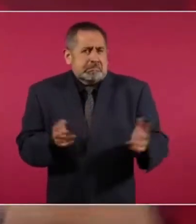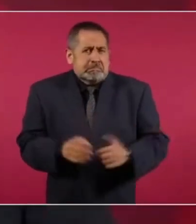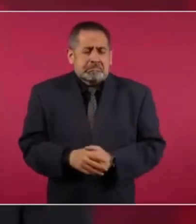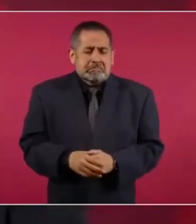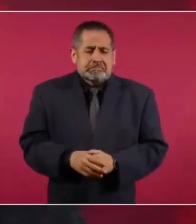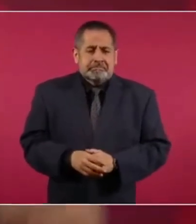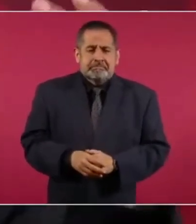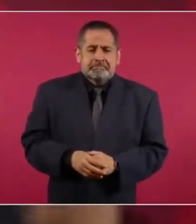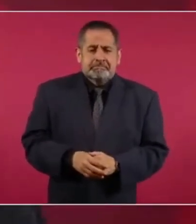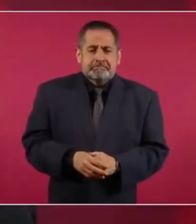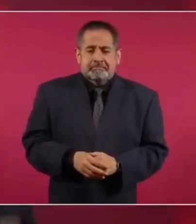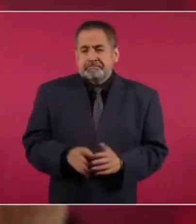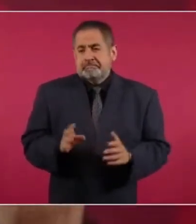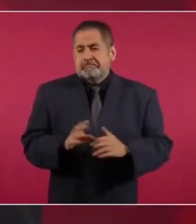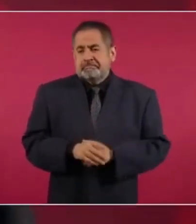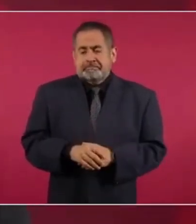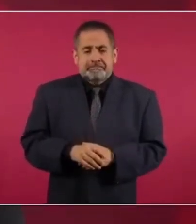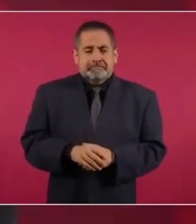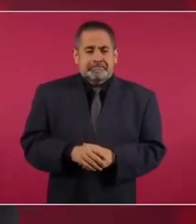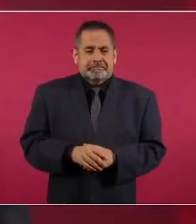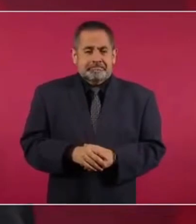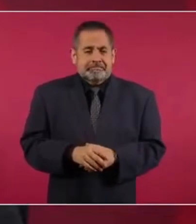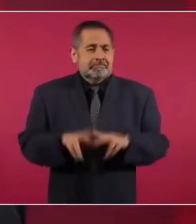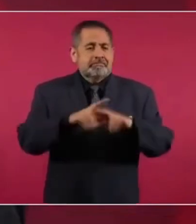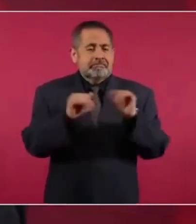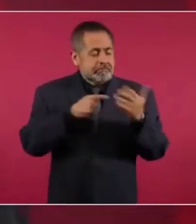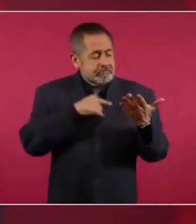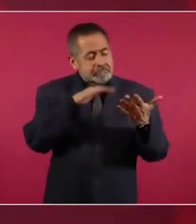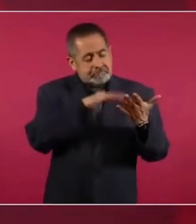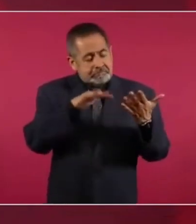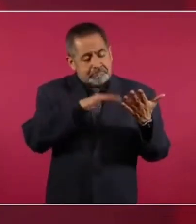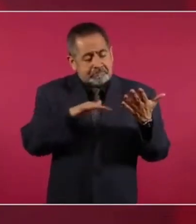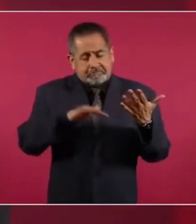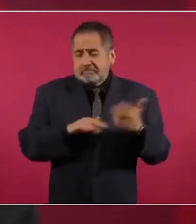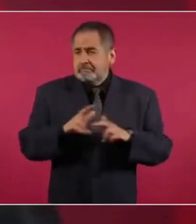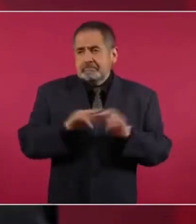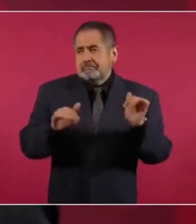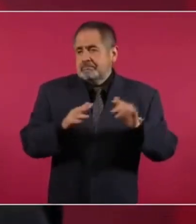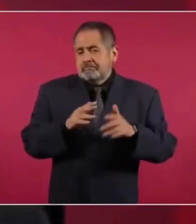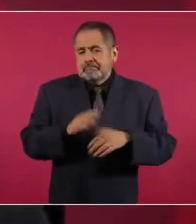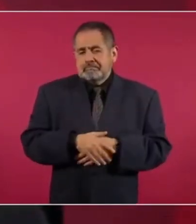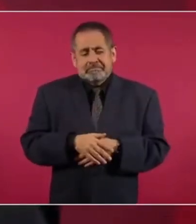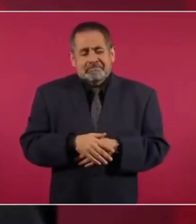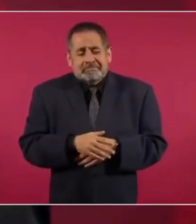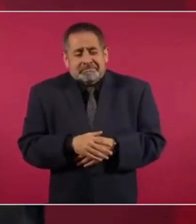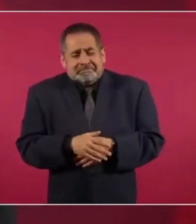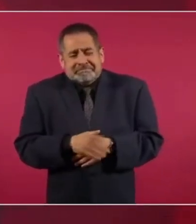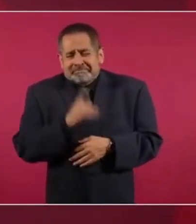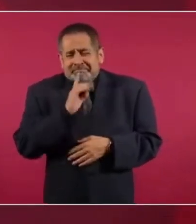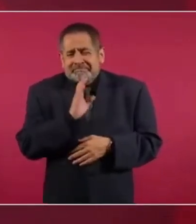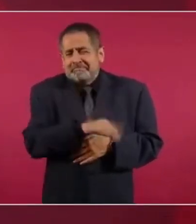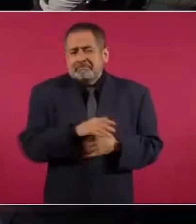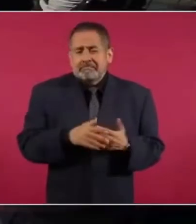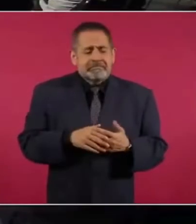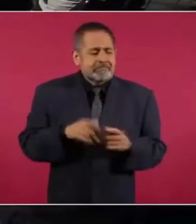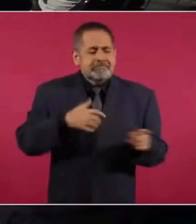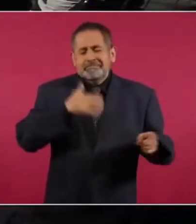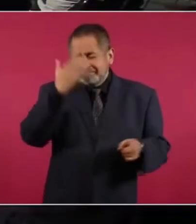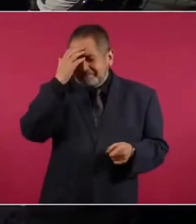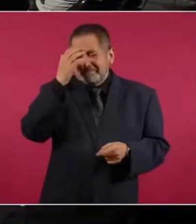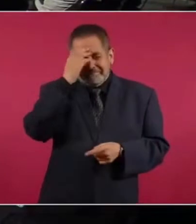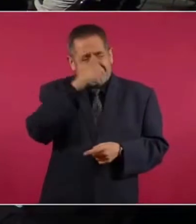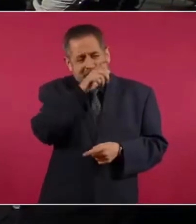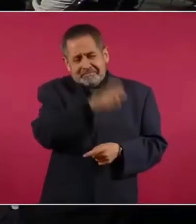Entonces, ni siquiera leo sus artículos, y no es desprecio, porque es predecible.